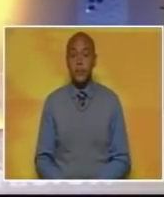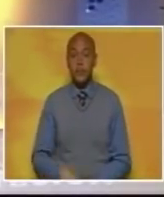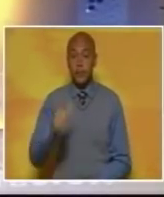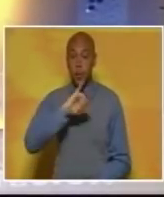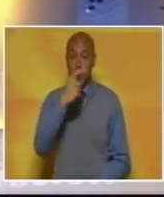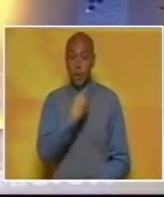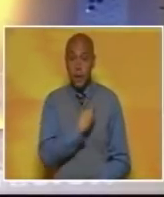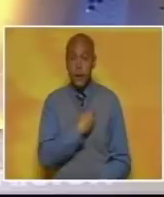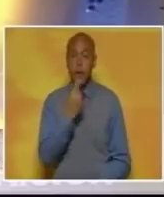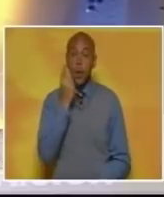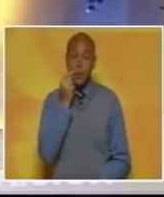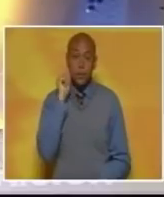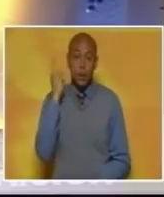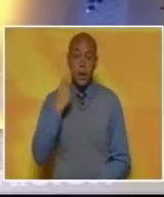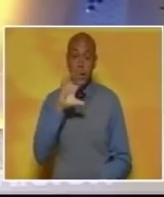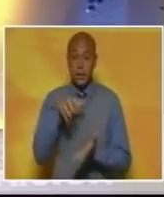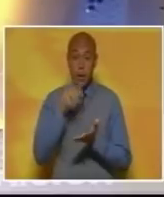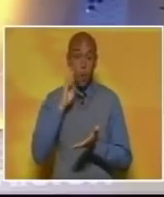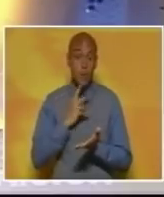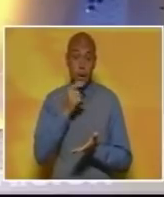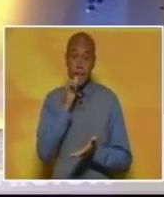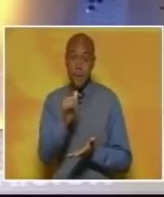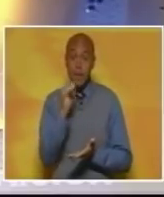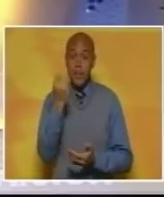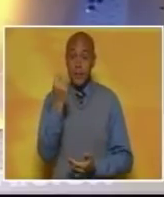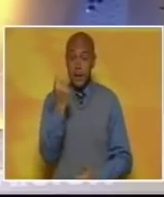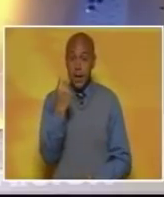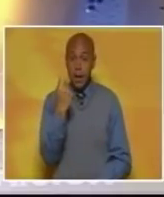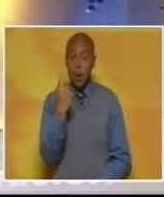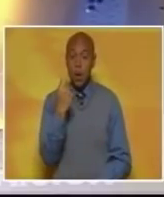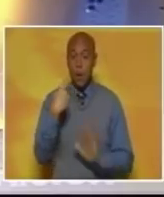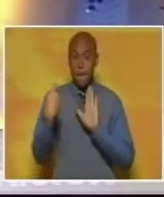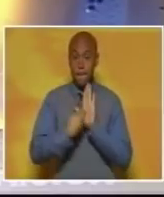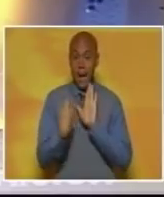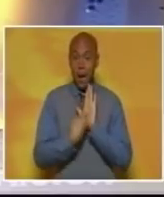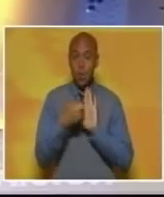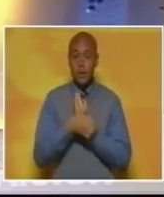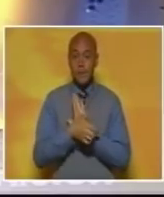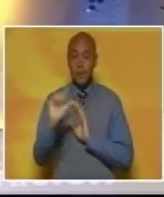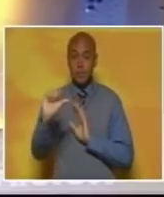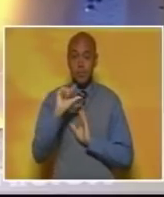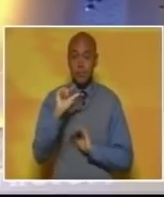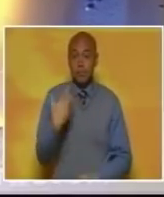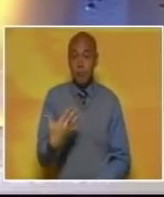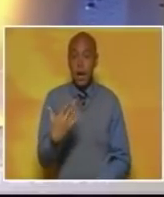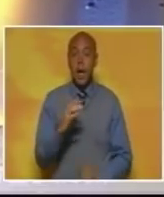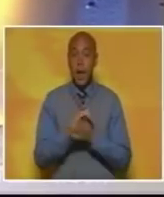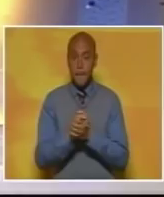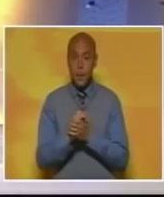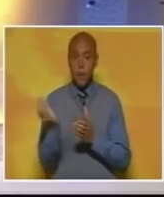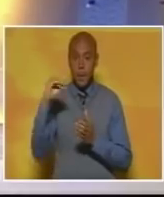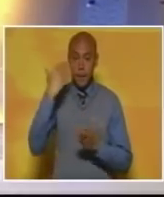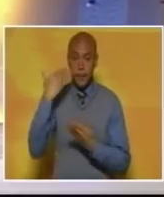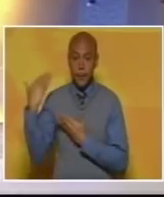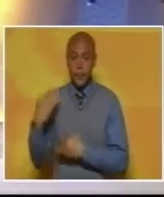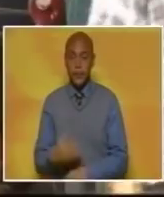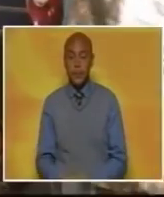Jubilados pensionados del Estado de Bolívar aseguran que el pago que perciben es insuficiente. Enderson Pérez con la